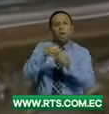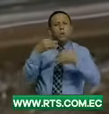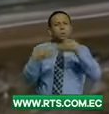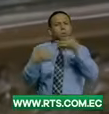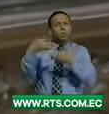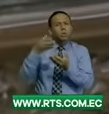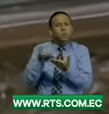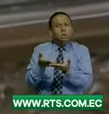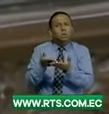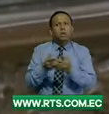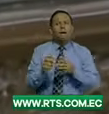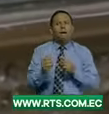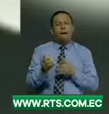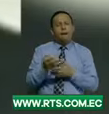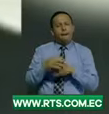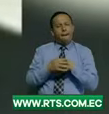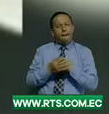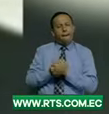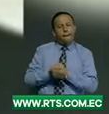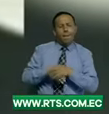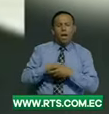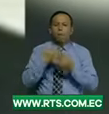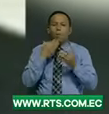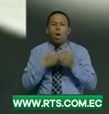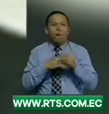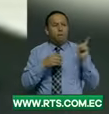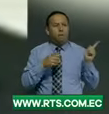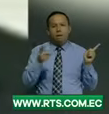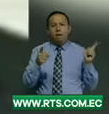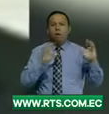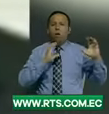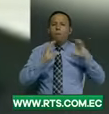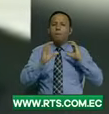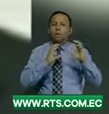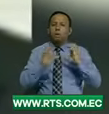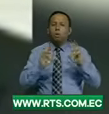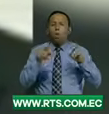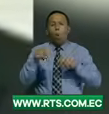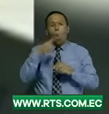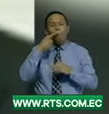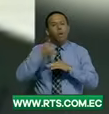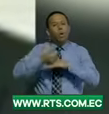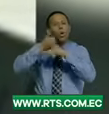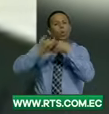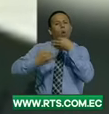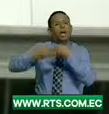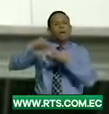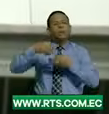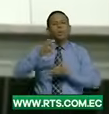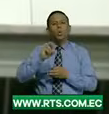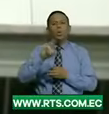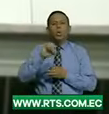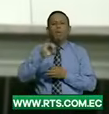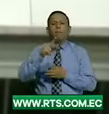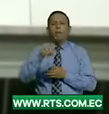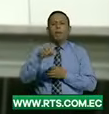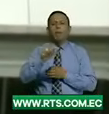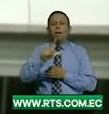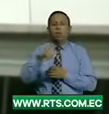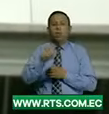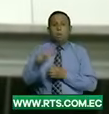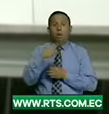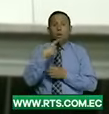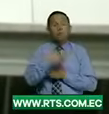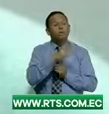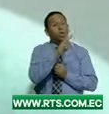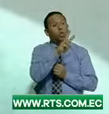del país. Conversaciones involucran al juez Emerson Curipayo. El mismo habría solicitado $200,000